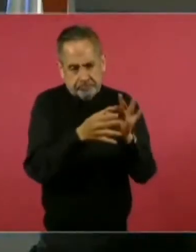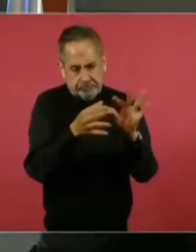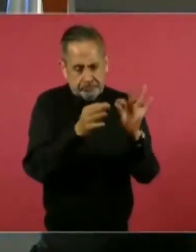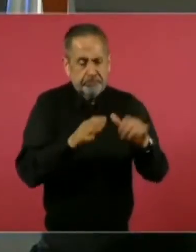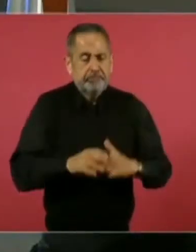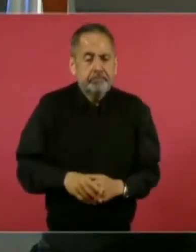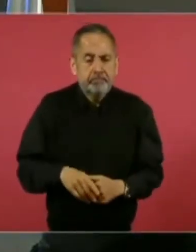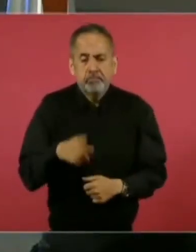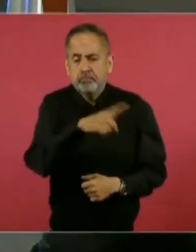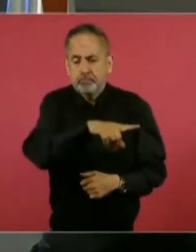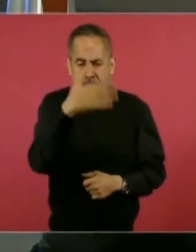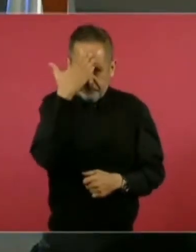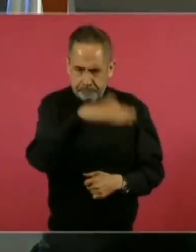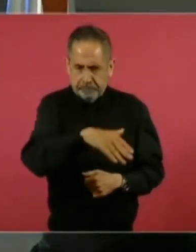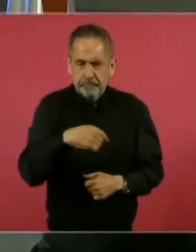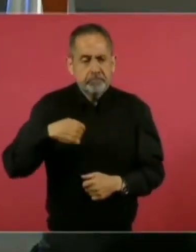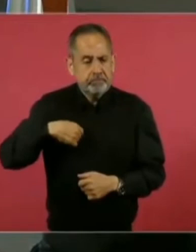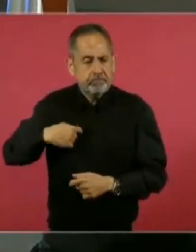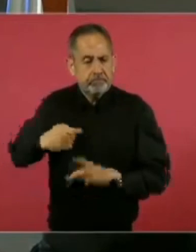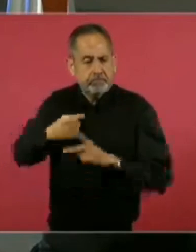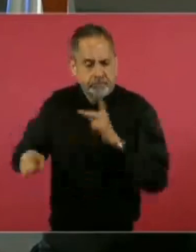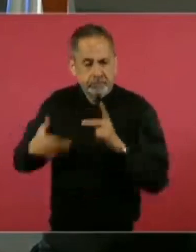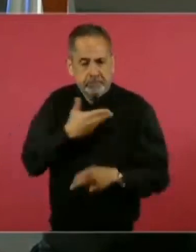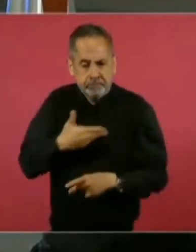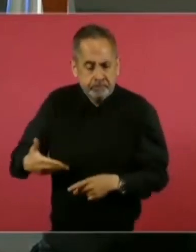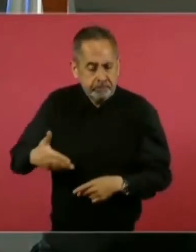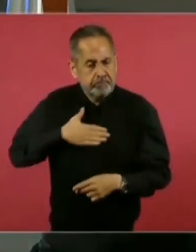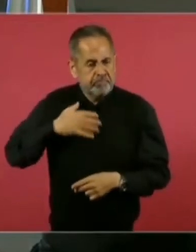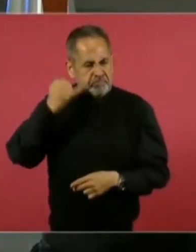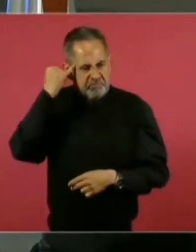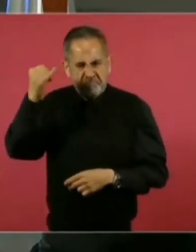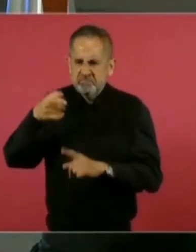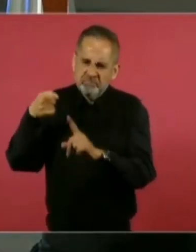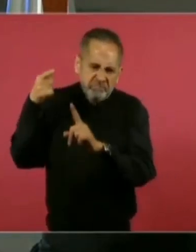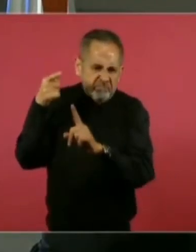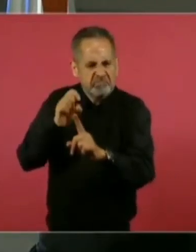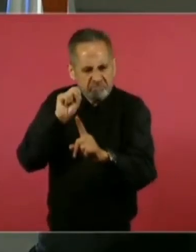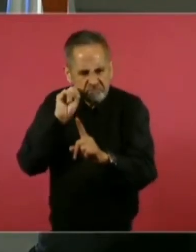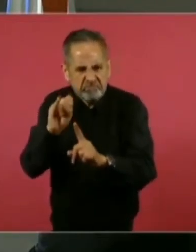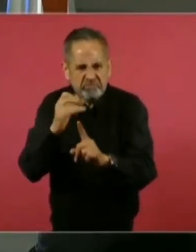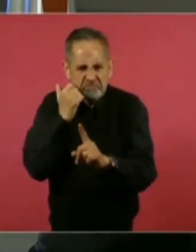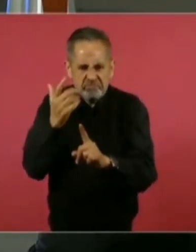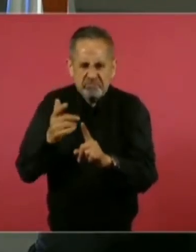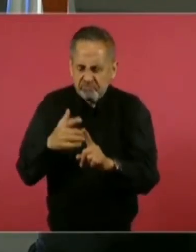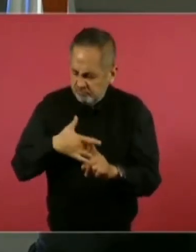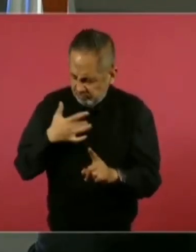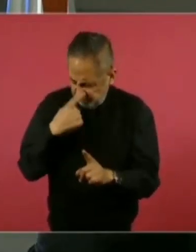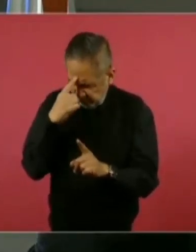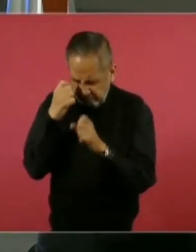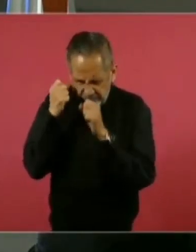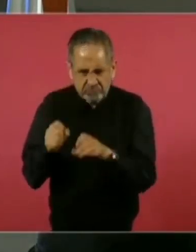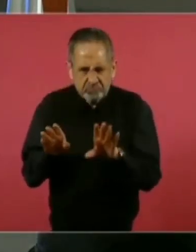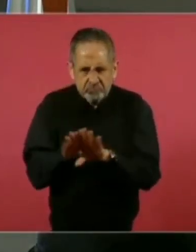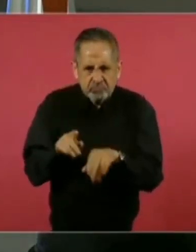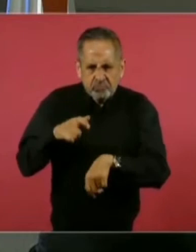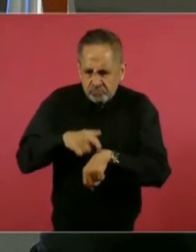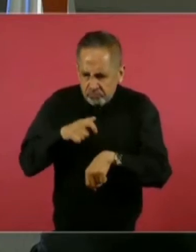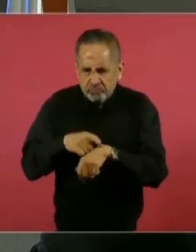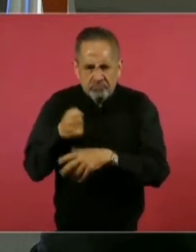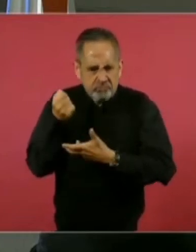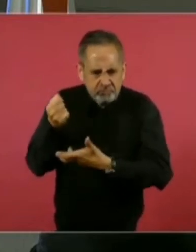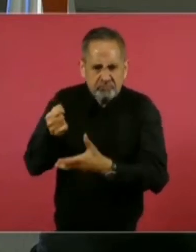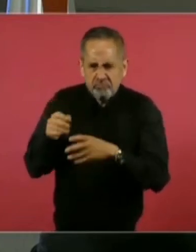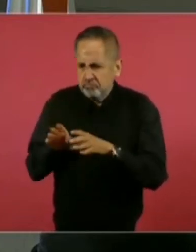Como ustedes saben, desde el inicio de mi mandato me propuse con toda convicción destinar tiempo,